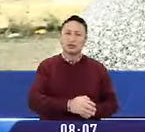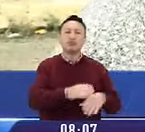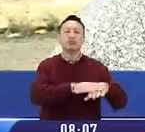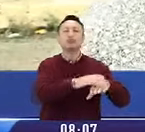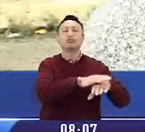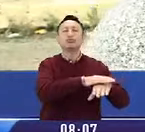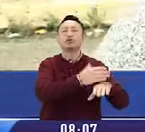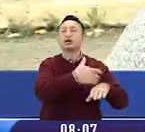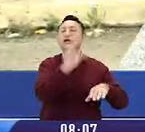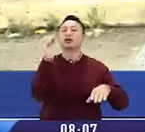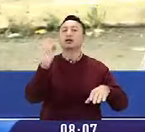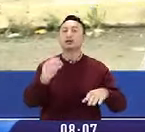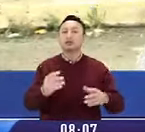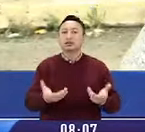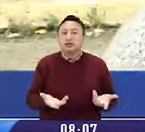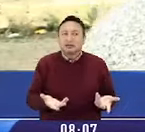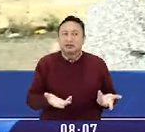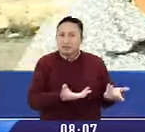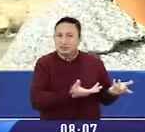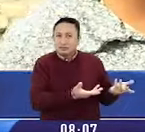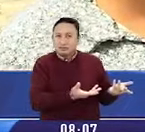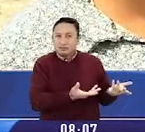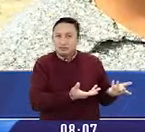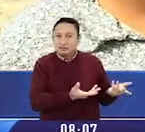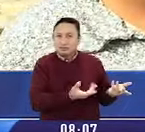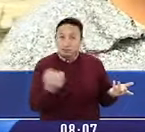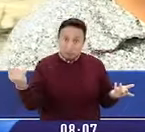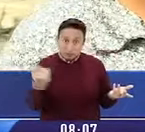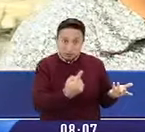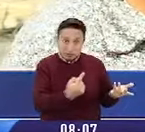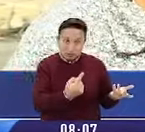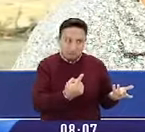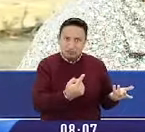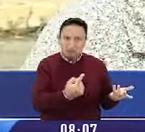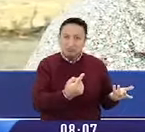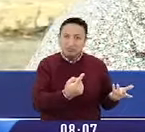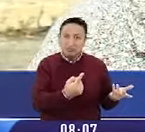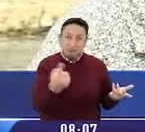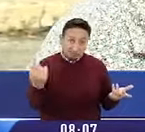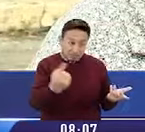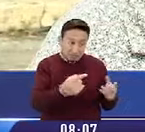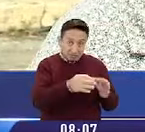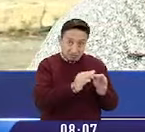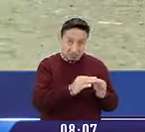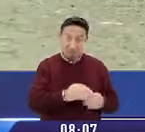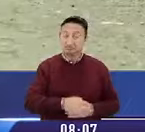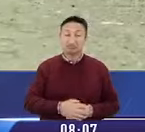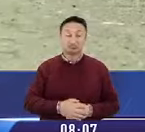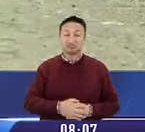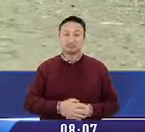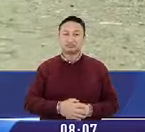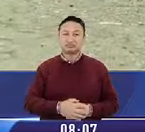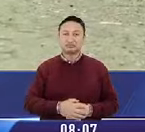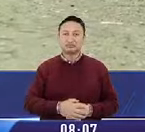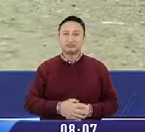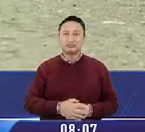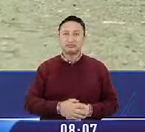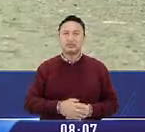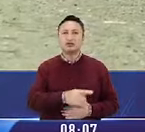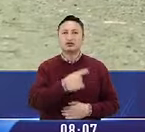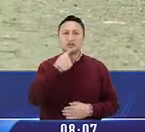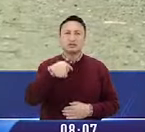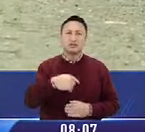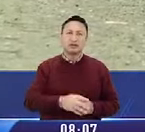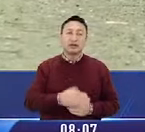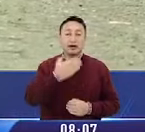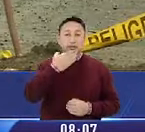los huecos y se van. Eso es lo que hacen. Y no han regresado. No he visto que se han puesto a arreglar eso. Pero con el tiempo dicen que sería mejor